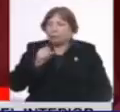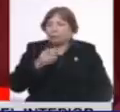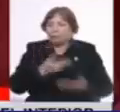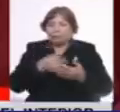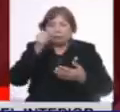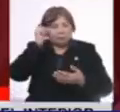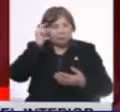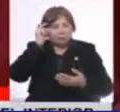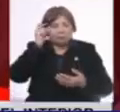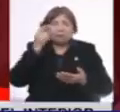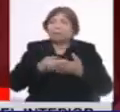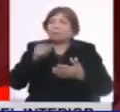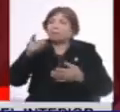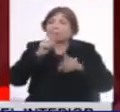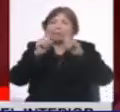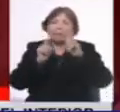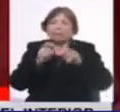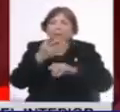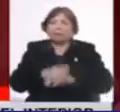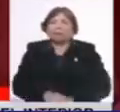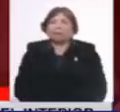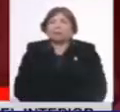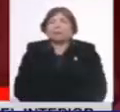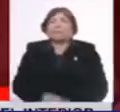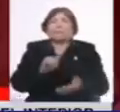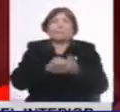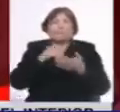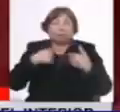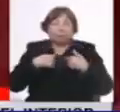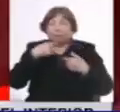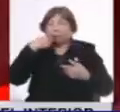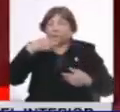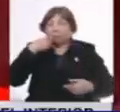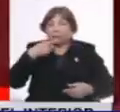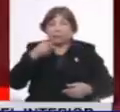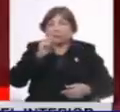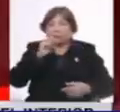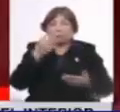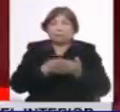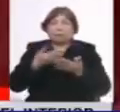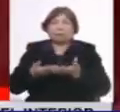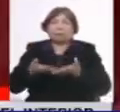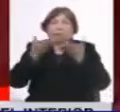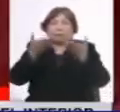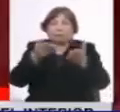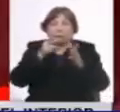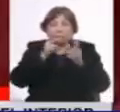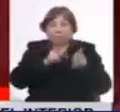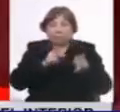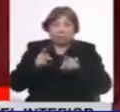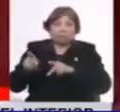En el sentido de que usted le pregunta que yo he manifestado que no ha presentado un plan de